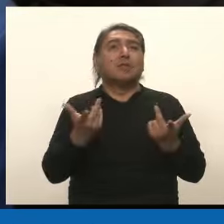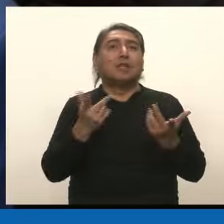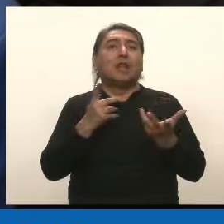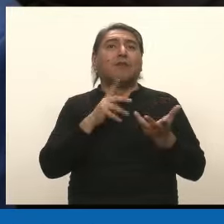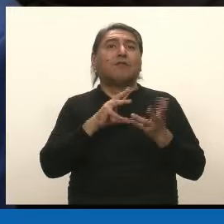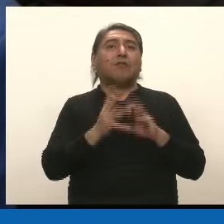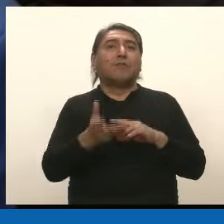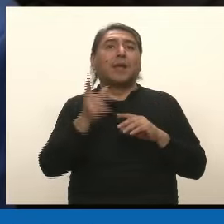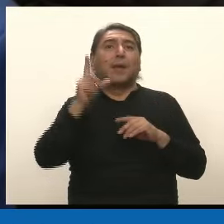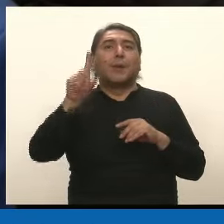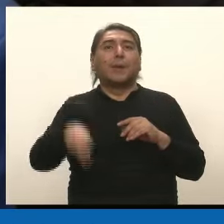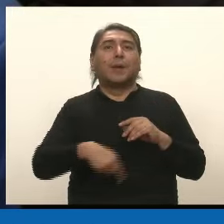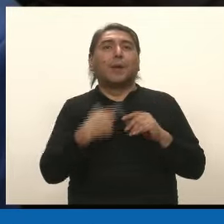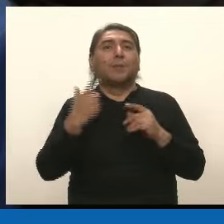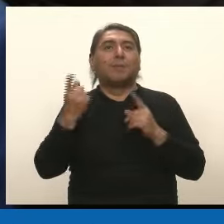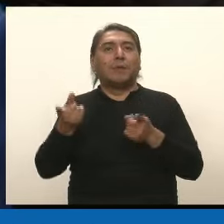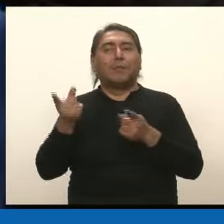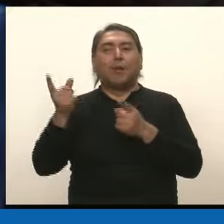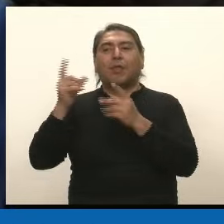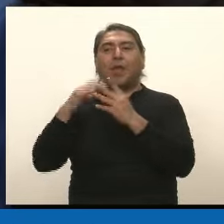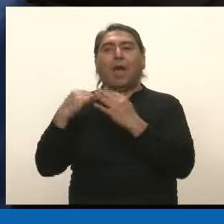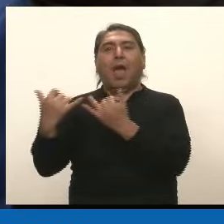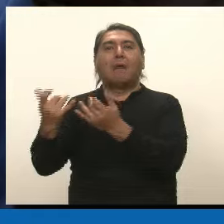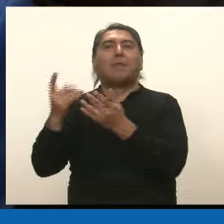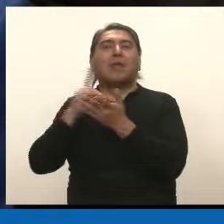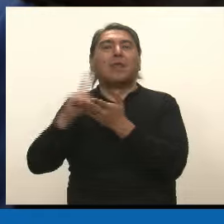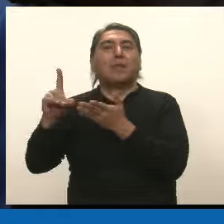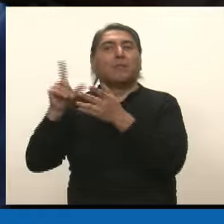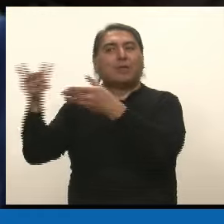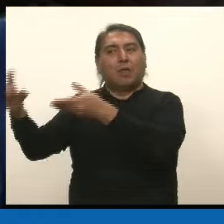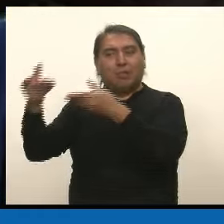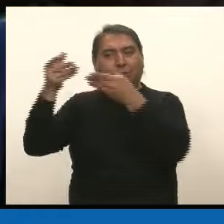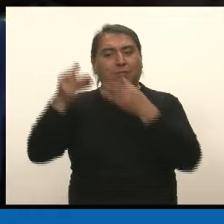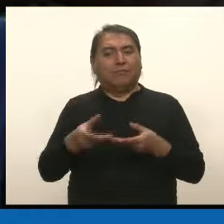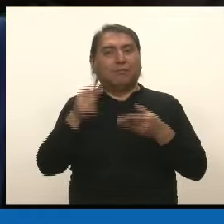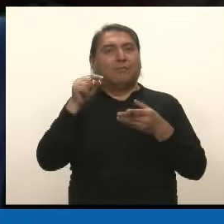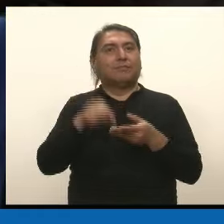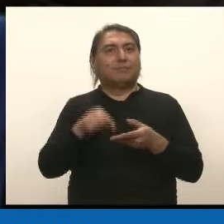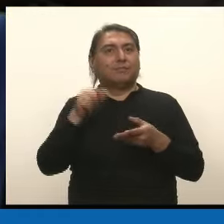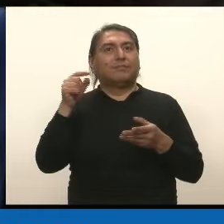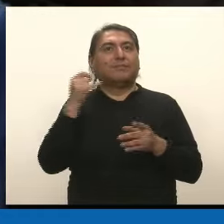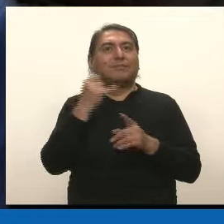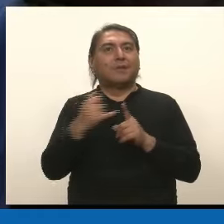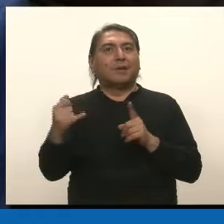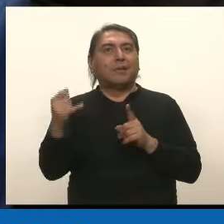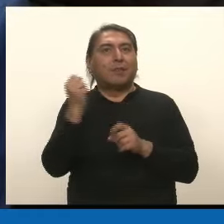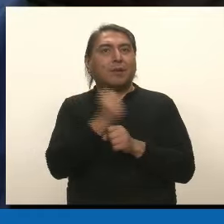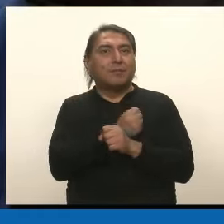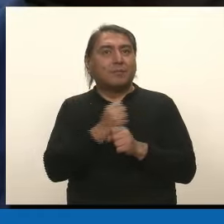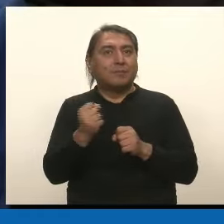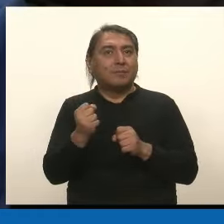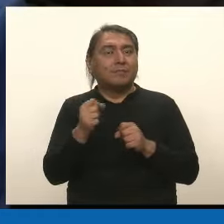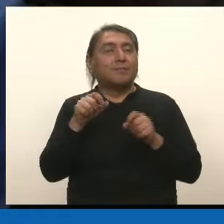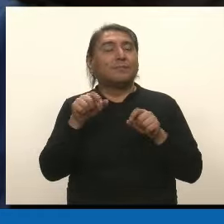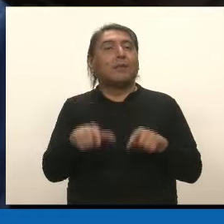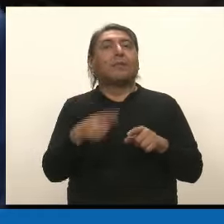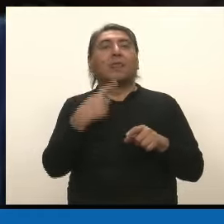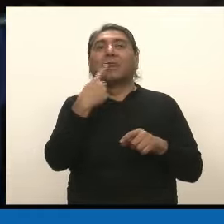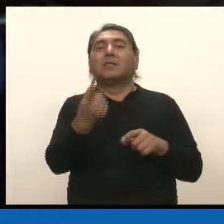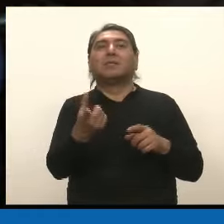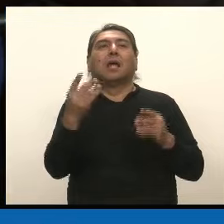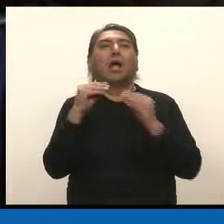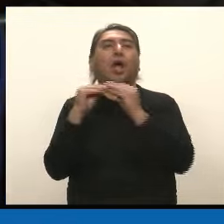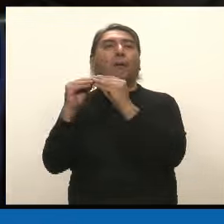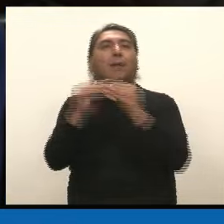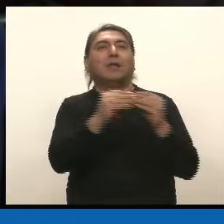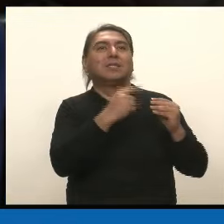media sanción de la cámara de diputados una fórmula que ya como dijeron mis mis padres los